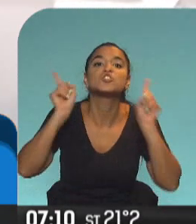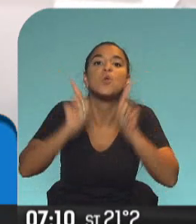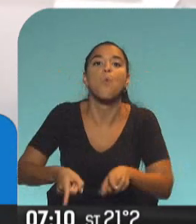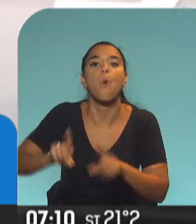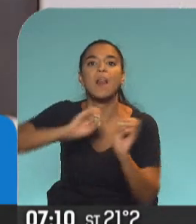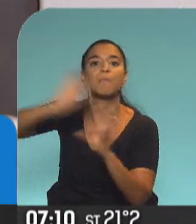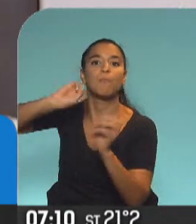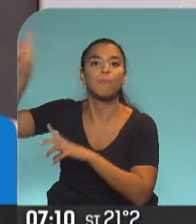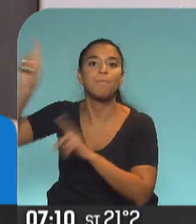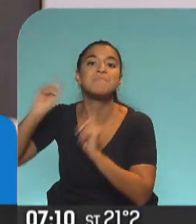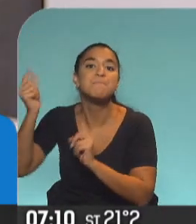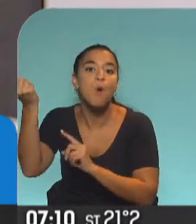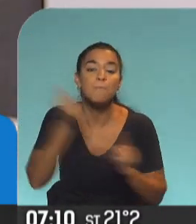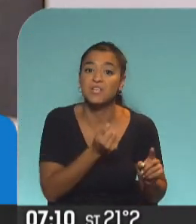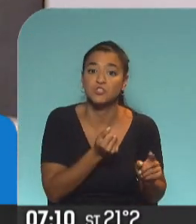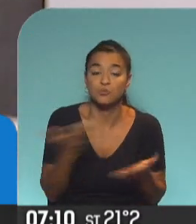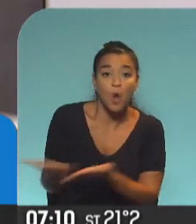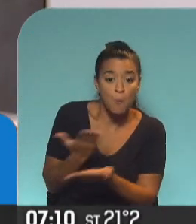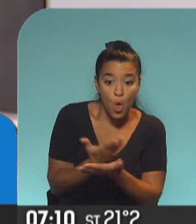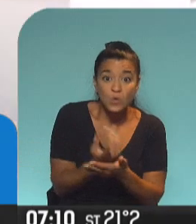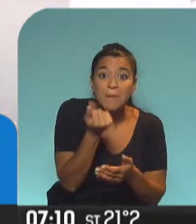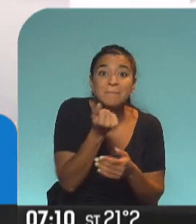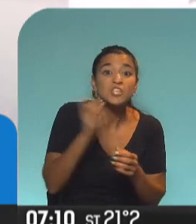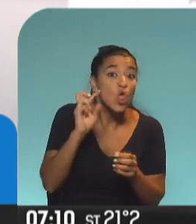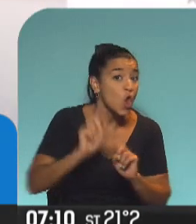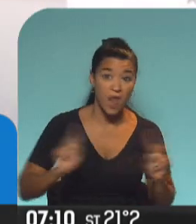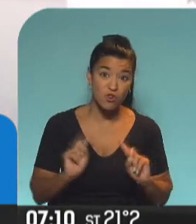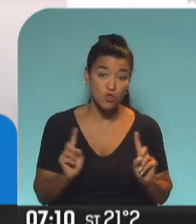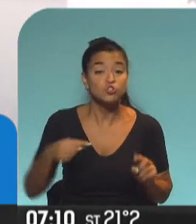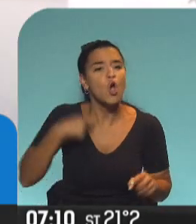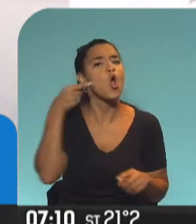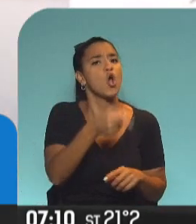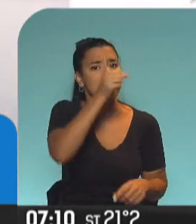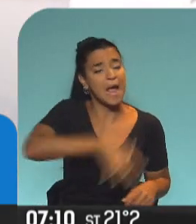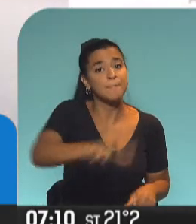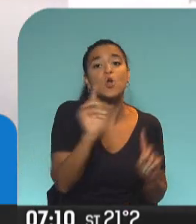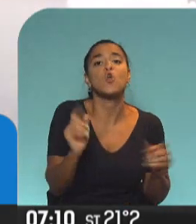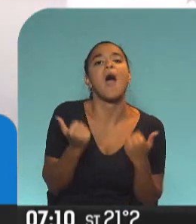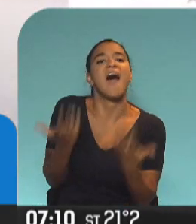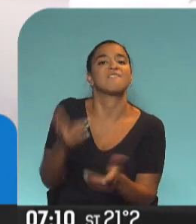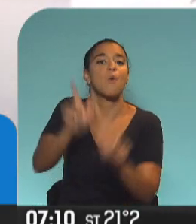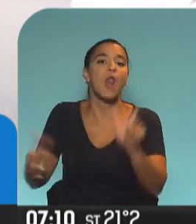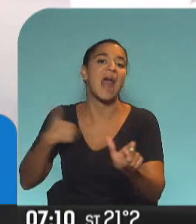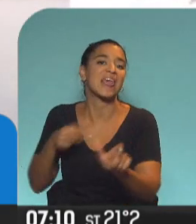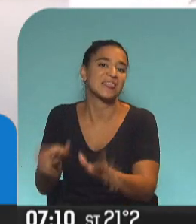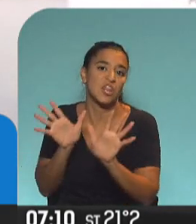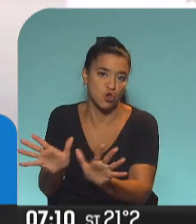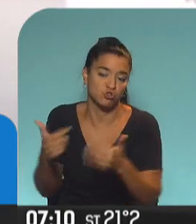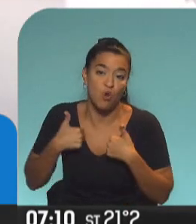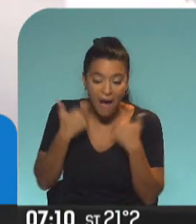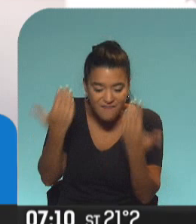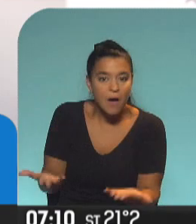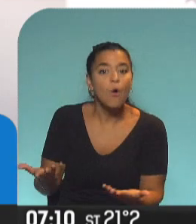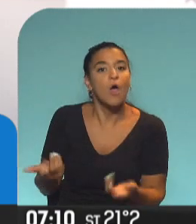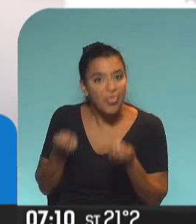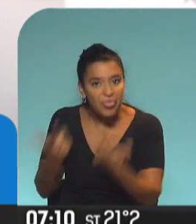no producen en precios internacionales. No estoy contra el campo, estoy a favor de la mesa de los argentinos. Estoy a favor de